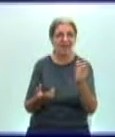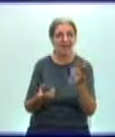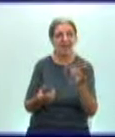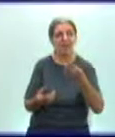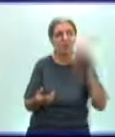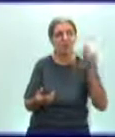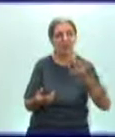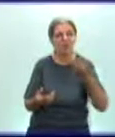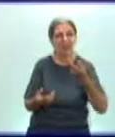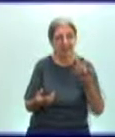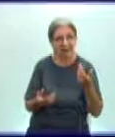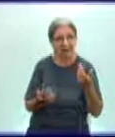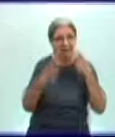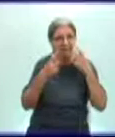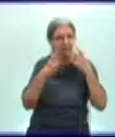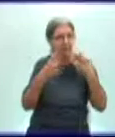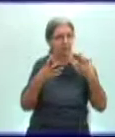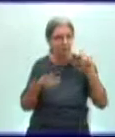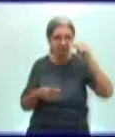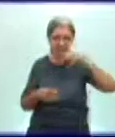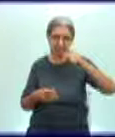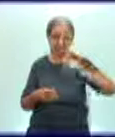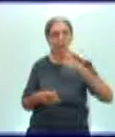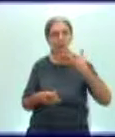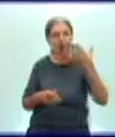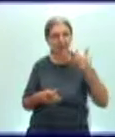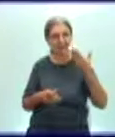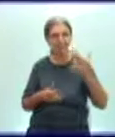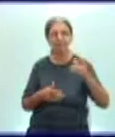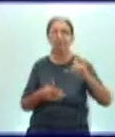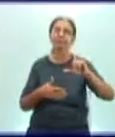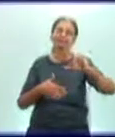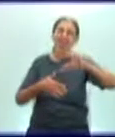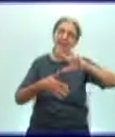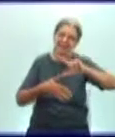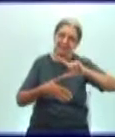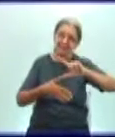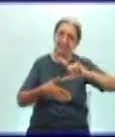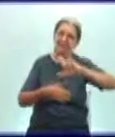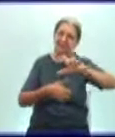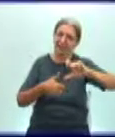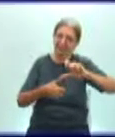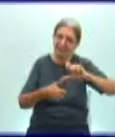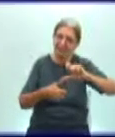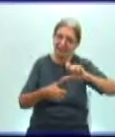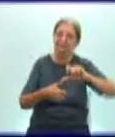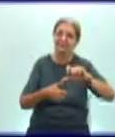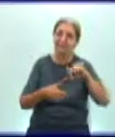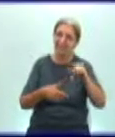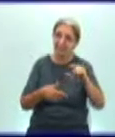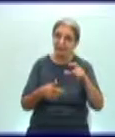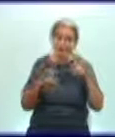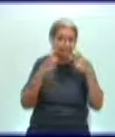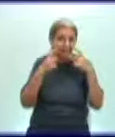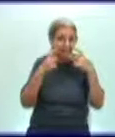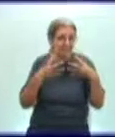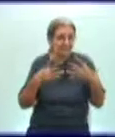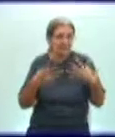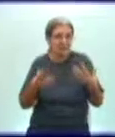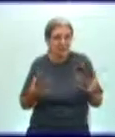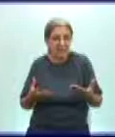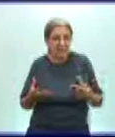importancia actual del cuento en los países de América Latina y del Caribe. La importancia del cuento como